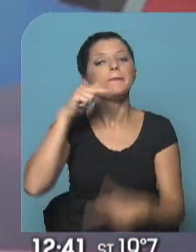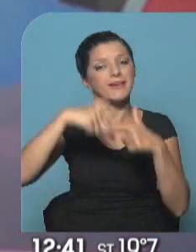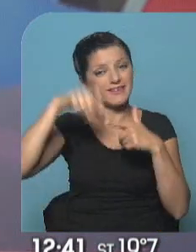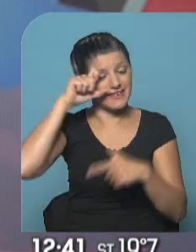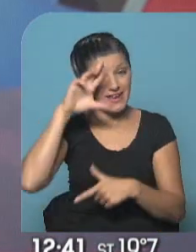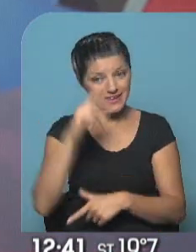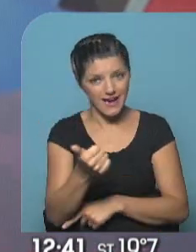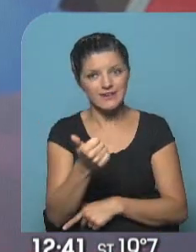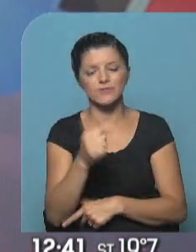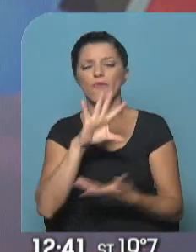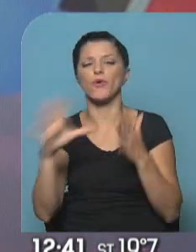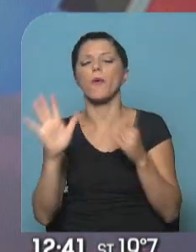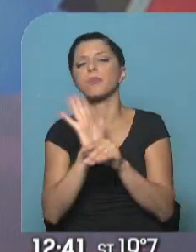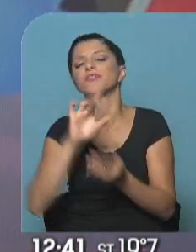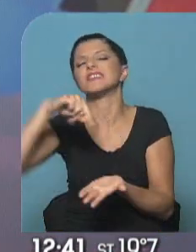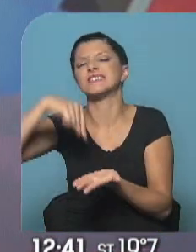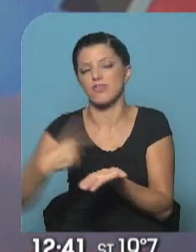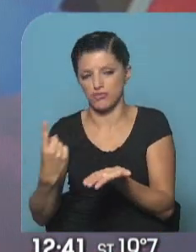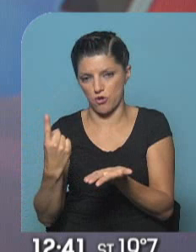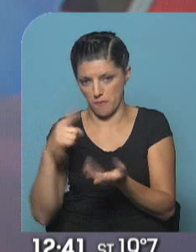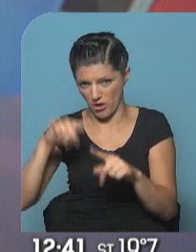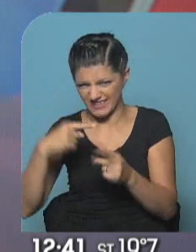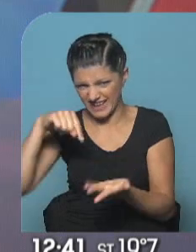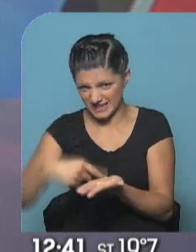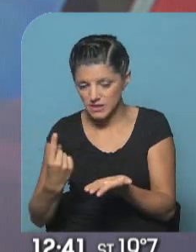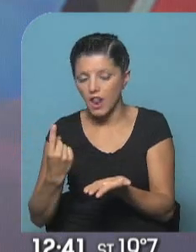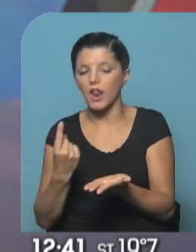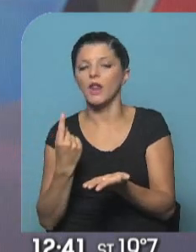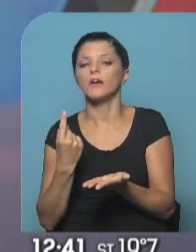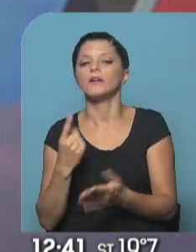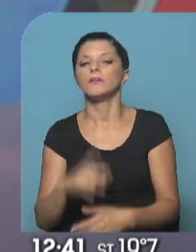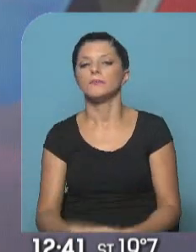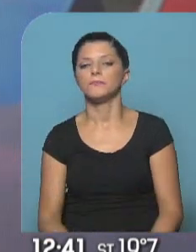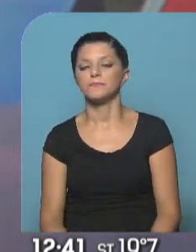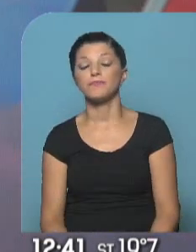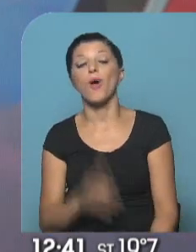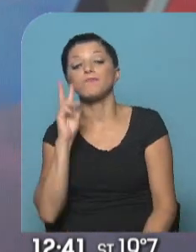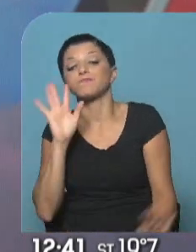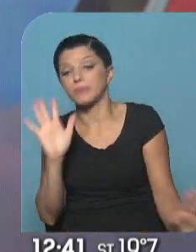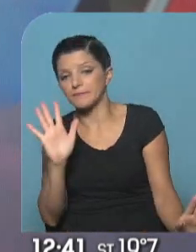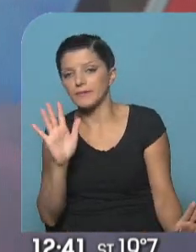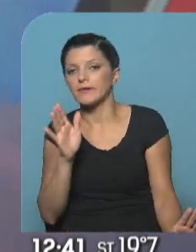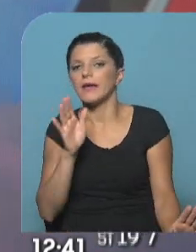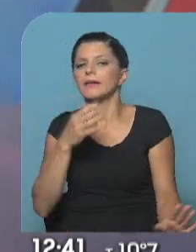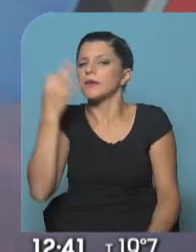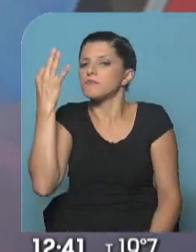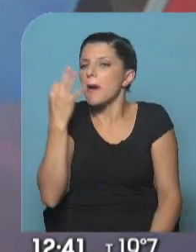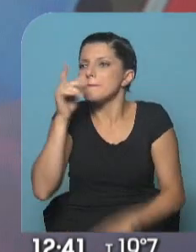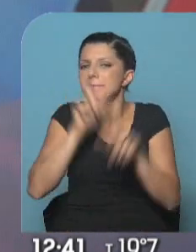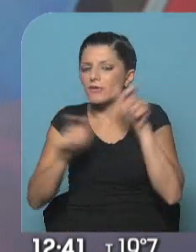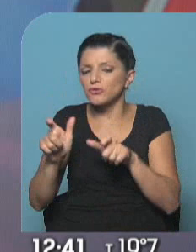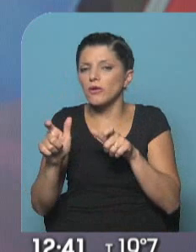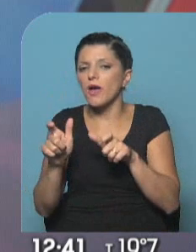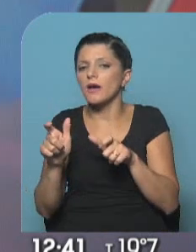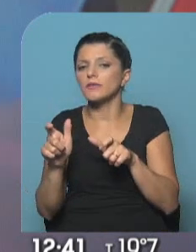hay que ver, porque fue de un 45% ahora, ¿no? Hay que ver si en realidad los votantes no salen a definirse